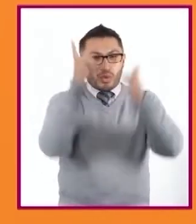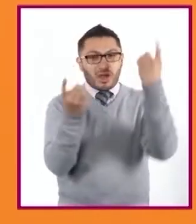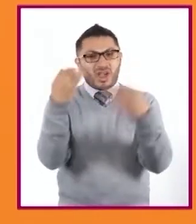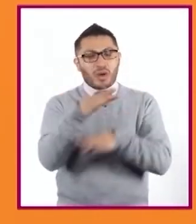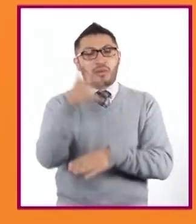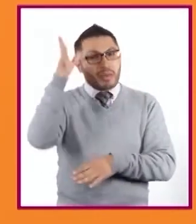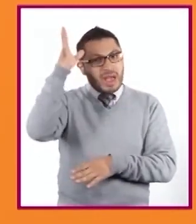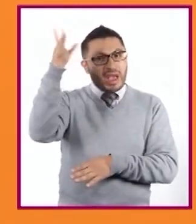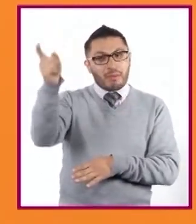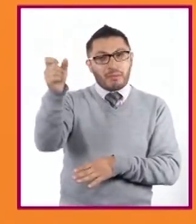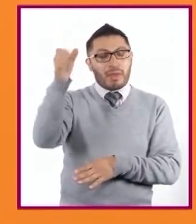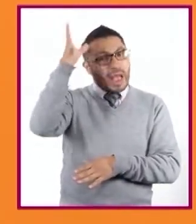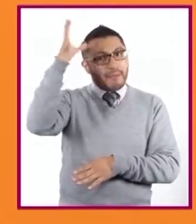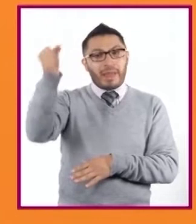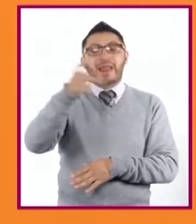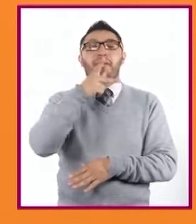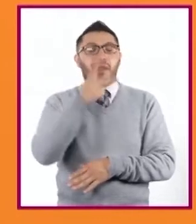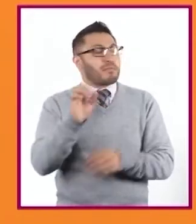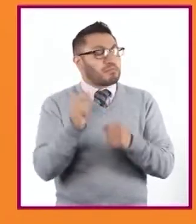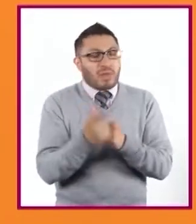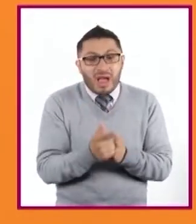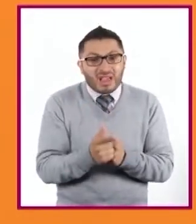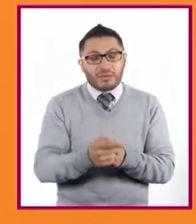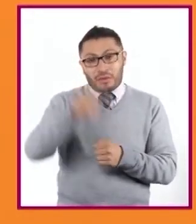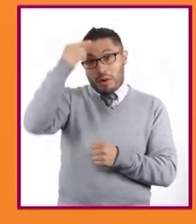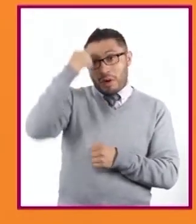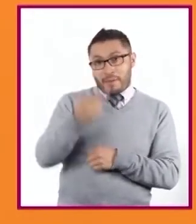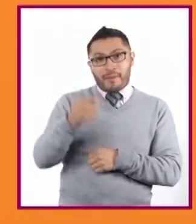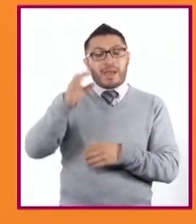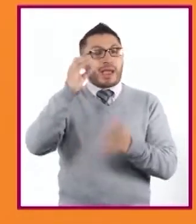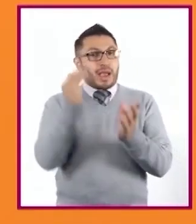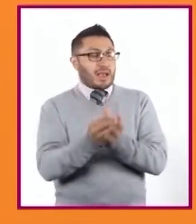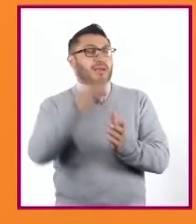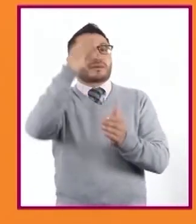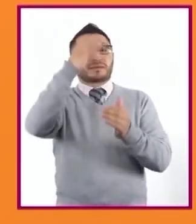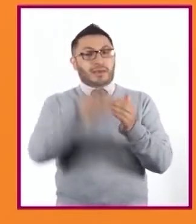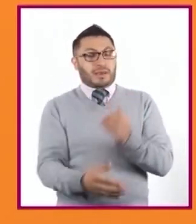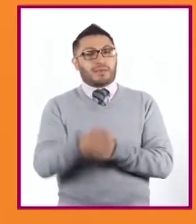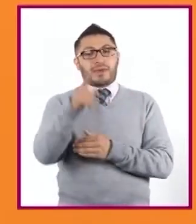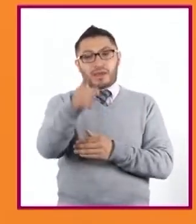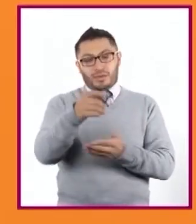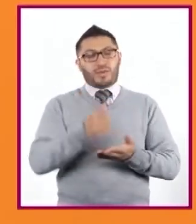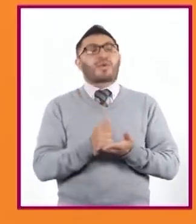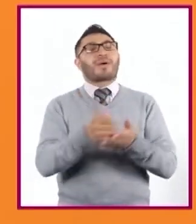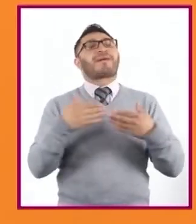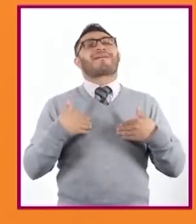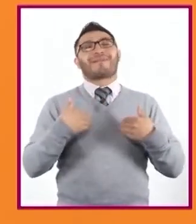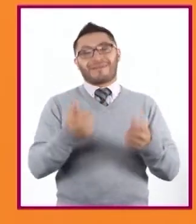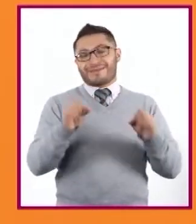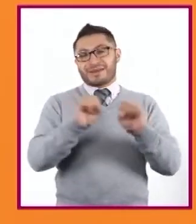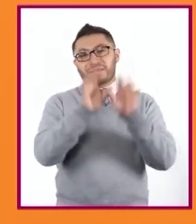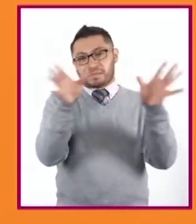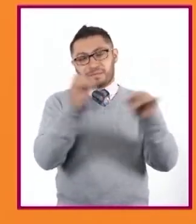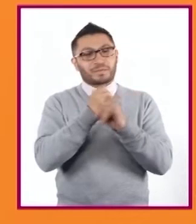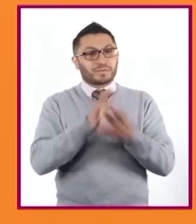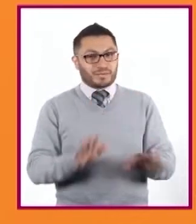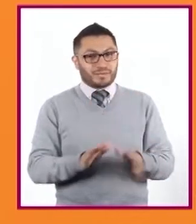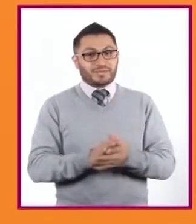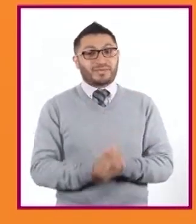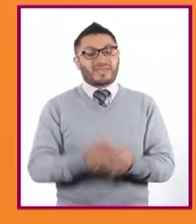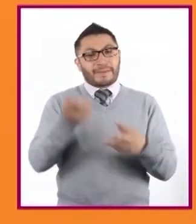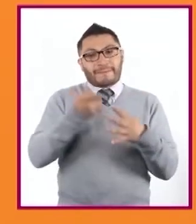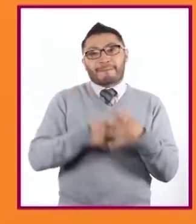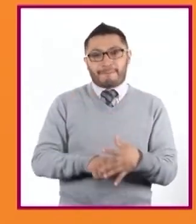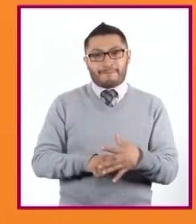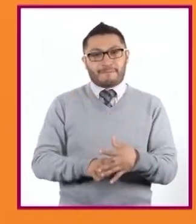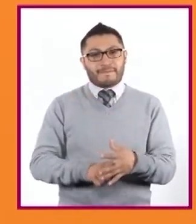término o fuentes de consulta a la mano, para que una vez que termine la sesión les ayuden a comprender mejor la información. Para